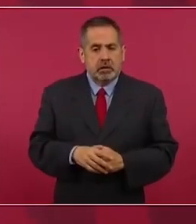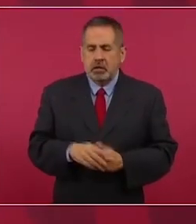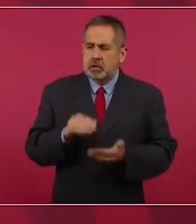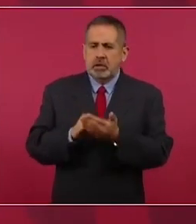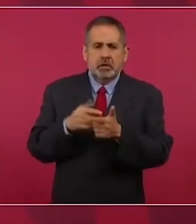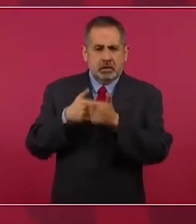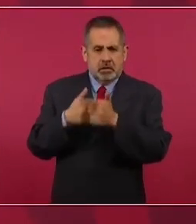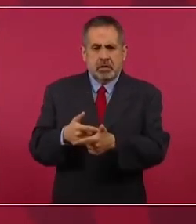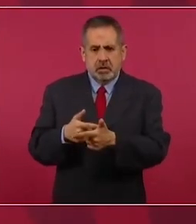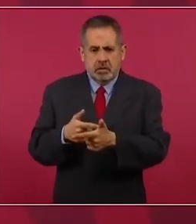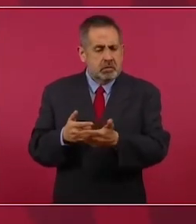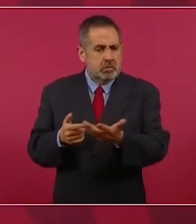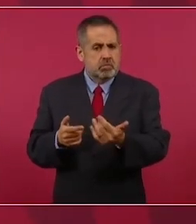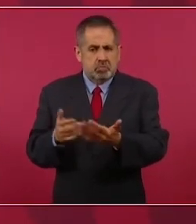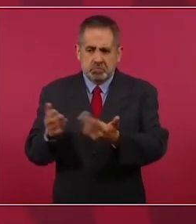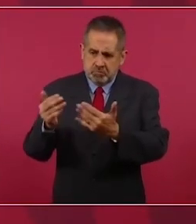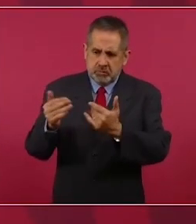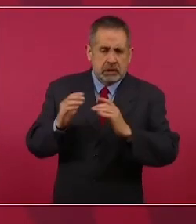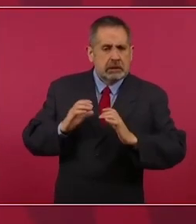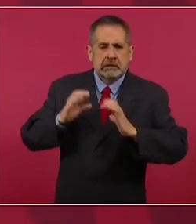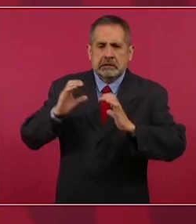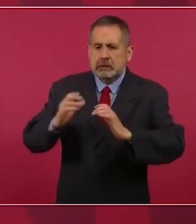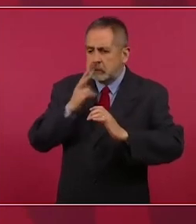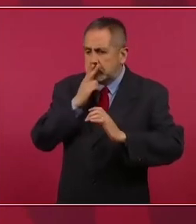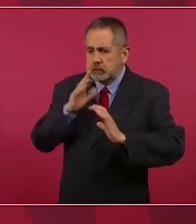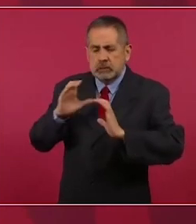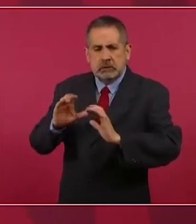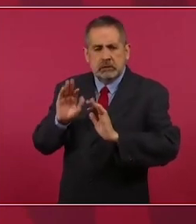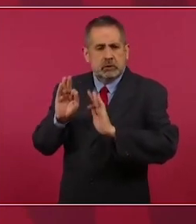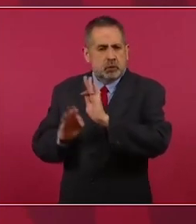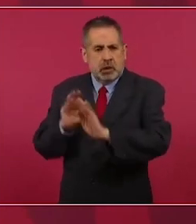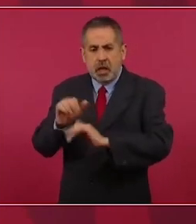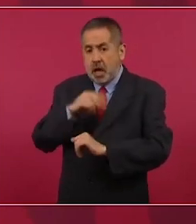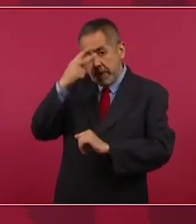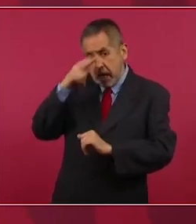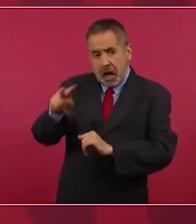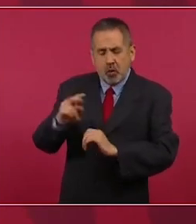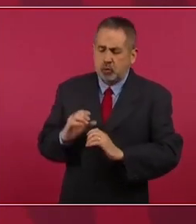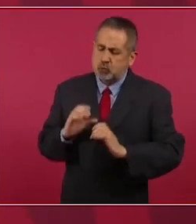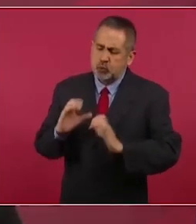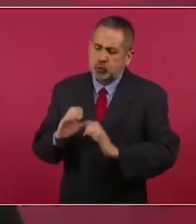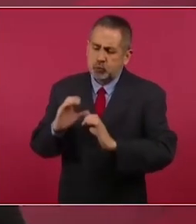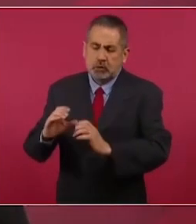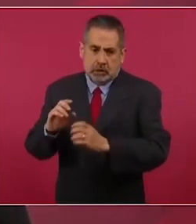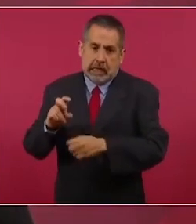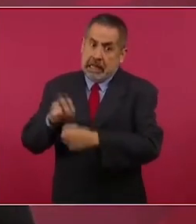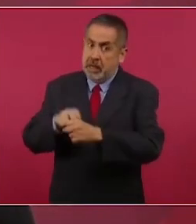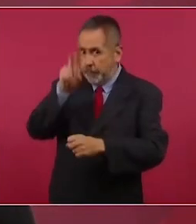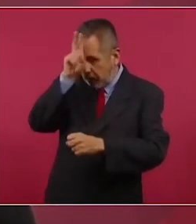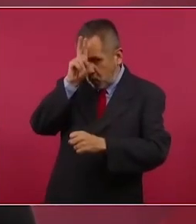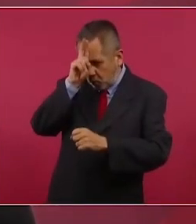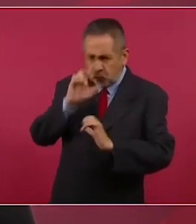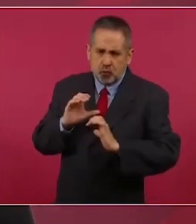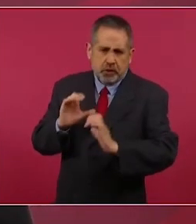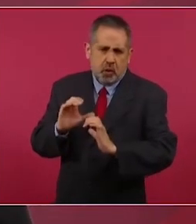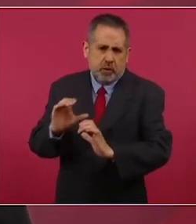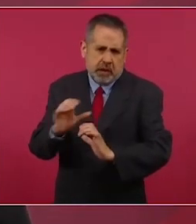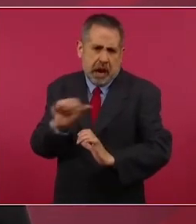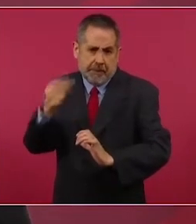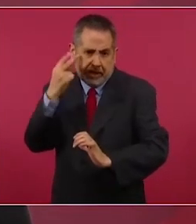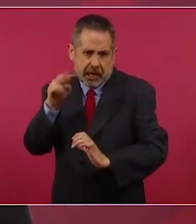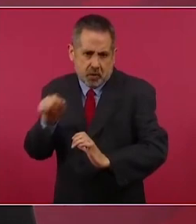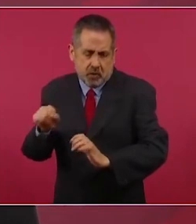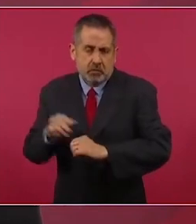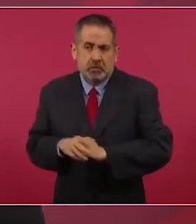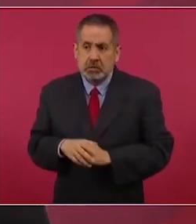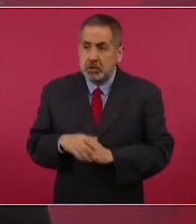seguir cuidando a los mexicanos que están en Perú, y